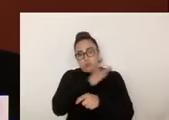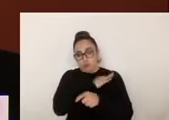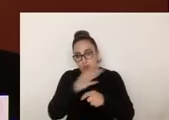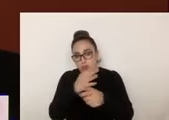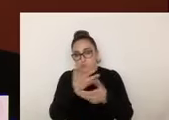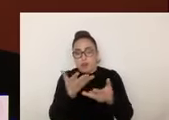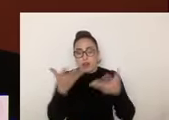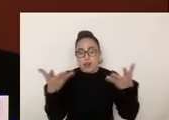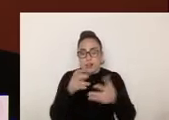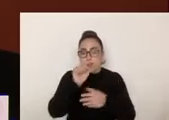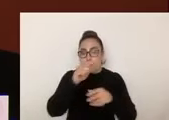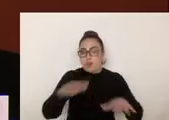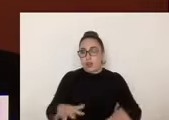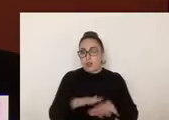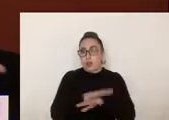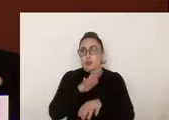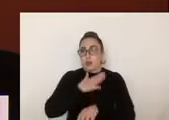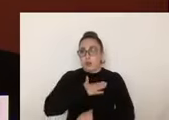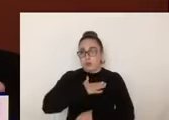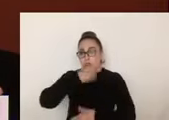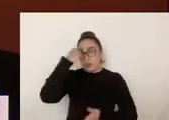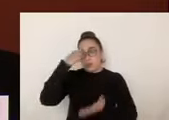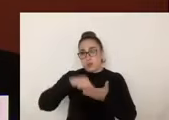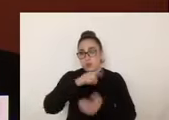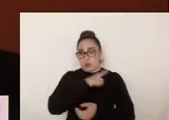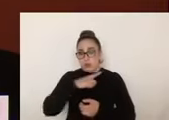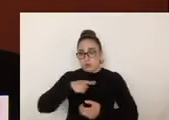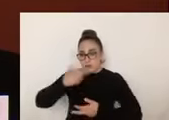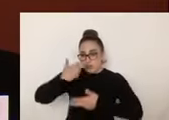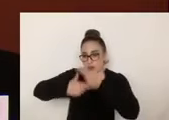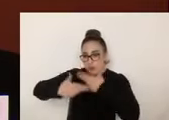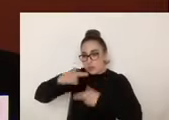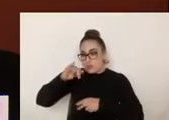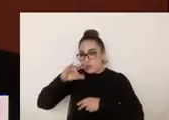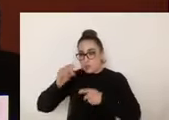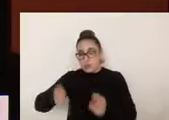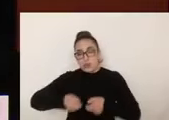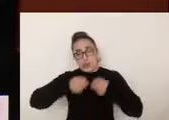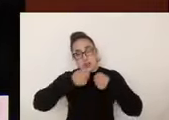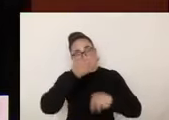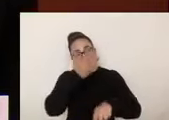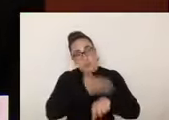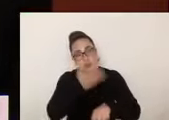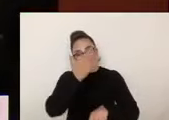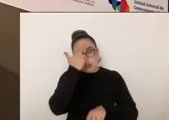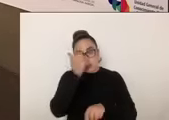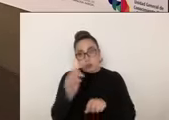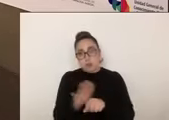que repensar completamente las penas y su justificación.